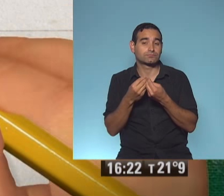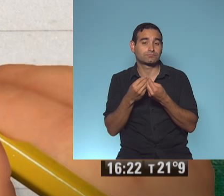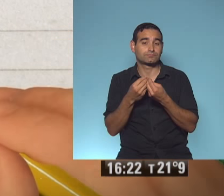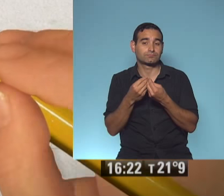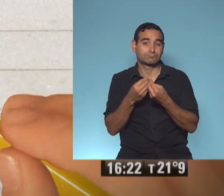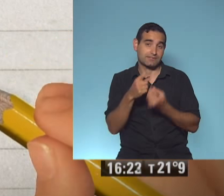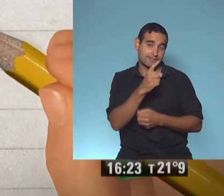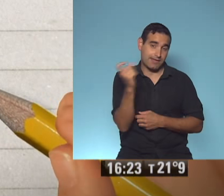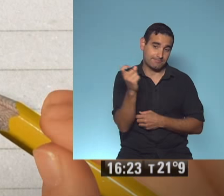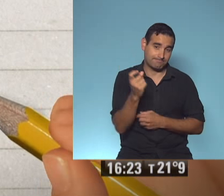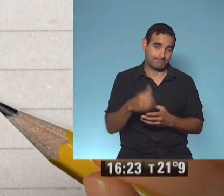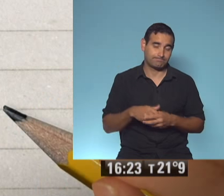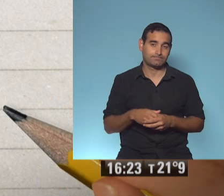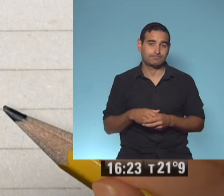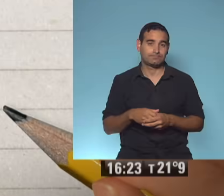da 100.